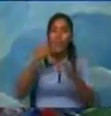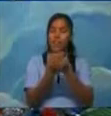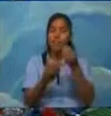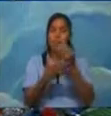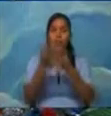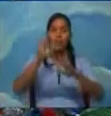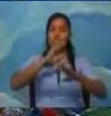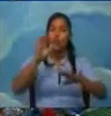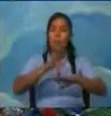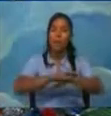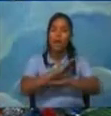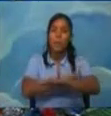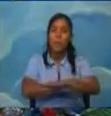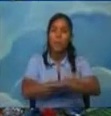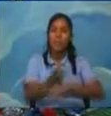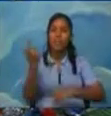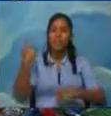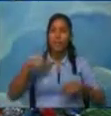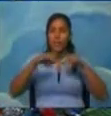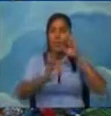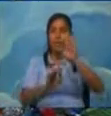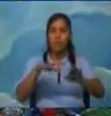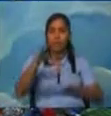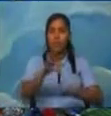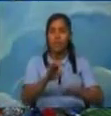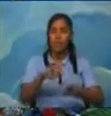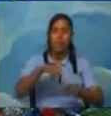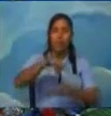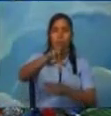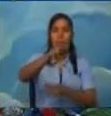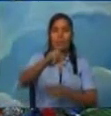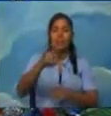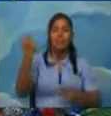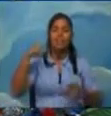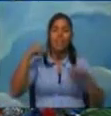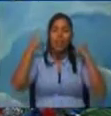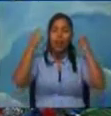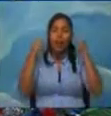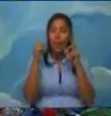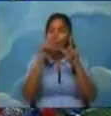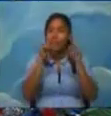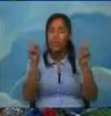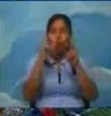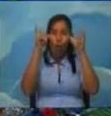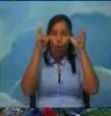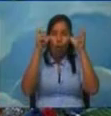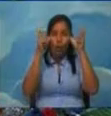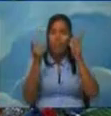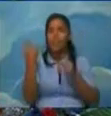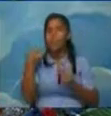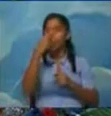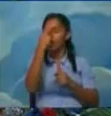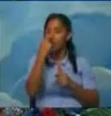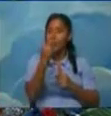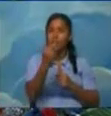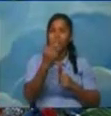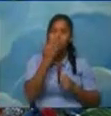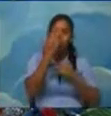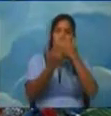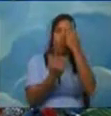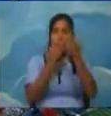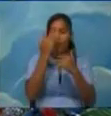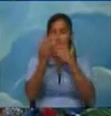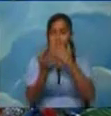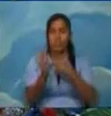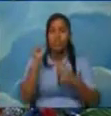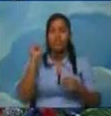no palpan, que tienen pie y no caminan, que tienen orejas y no oyen, que tienen nariz y no huelen.